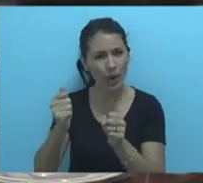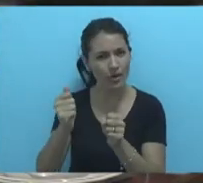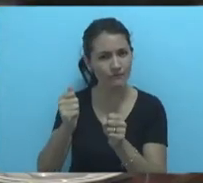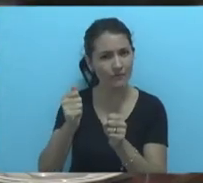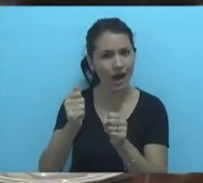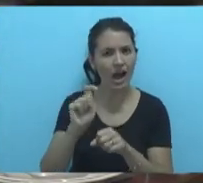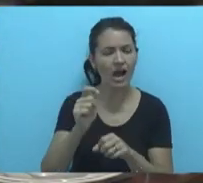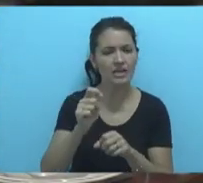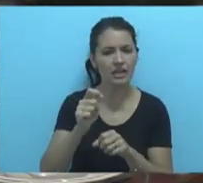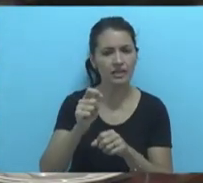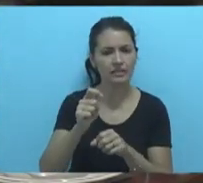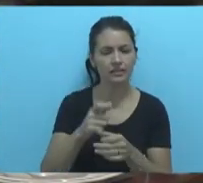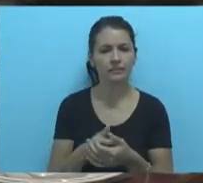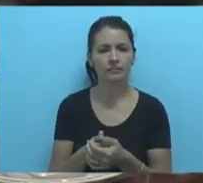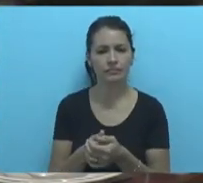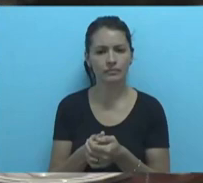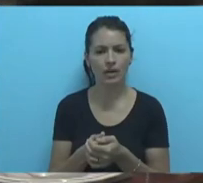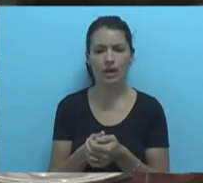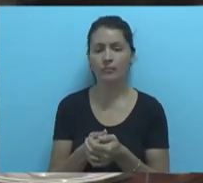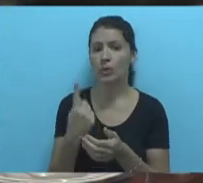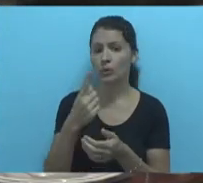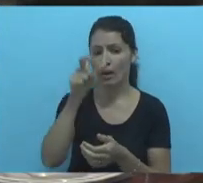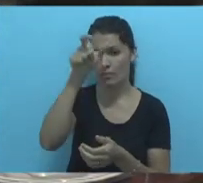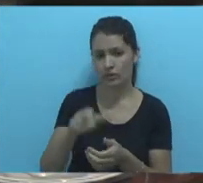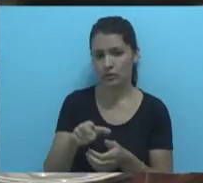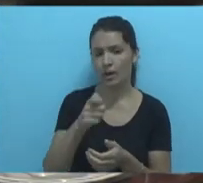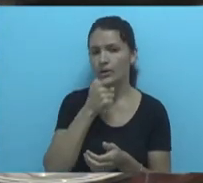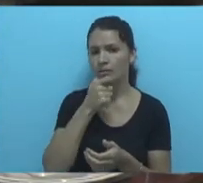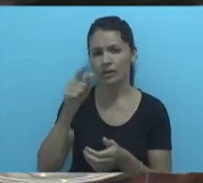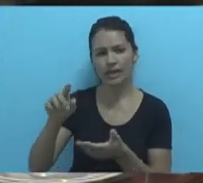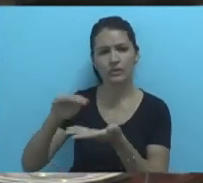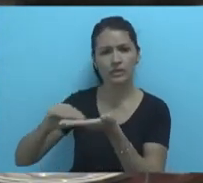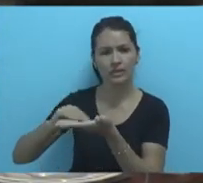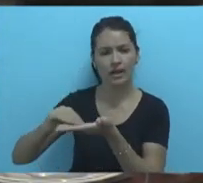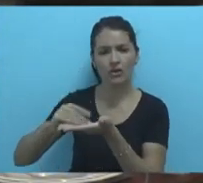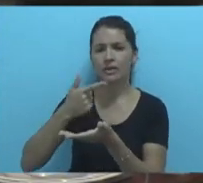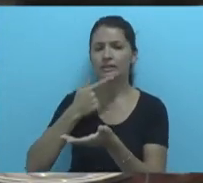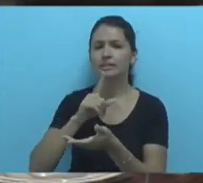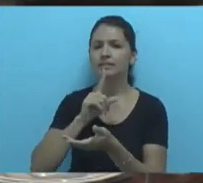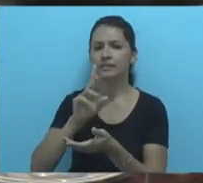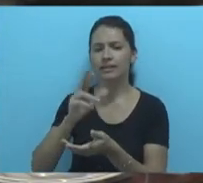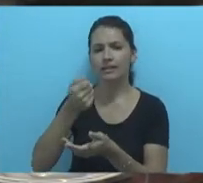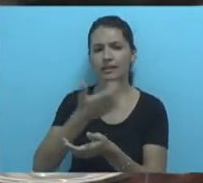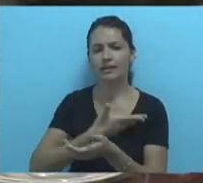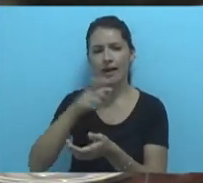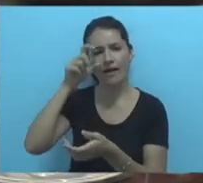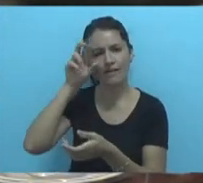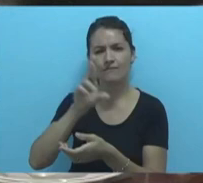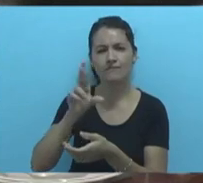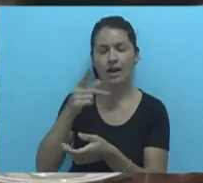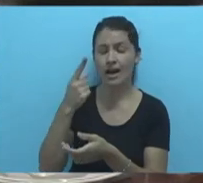determinando que un legislador, como es el caso del senador Armando Taferri, senador por el departamento San